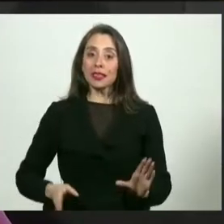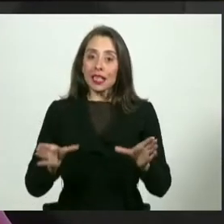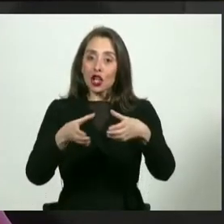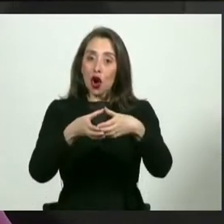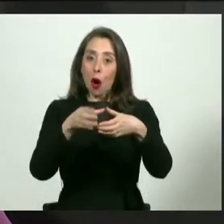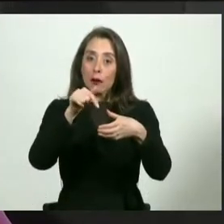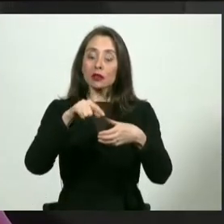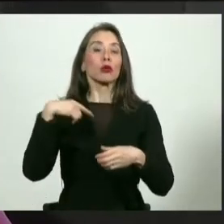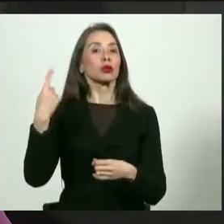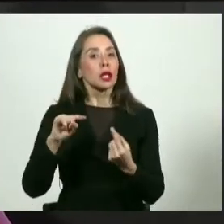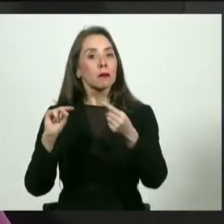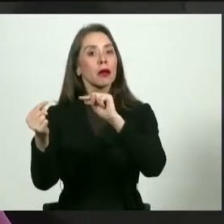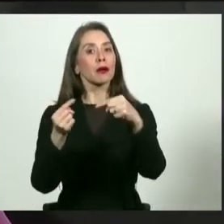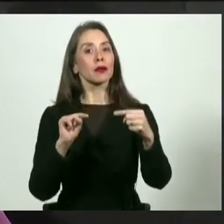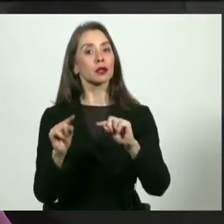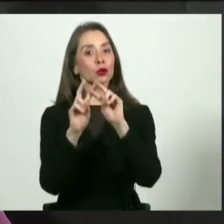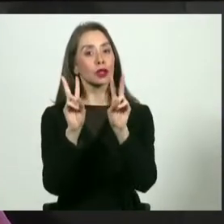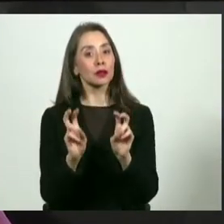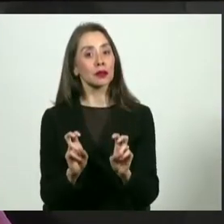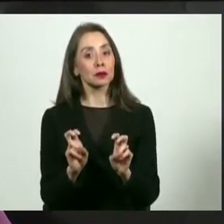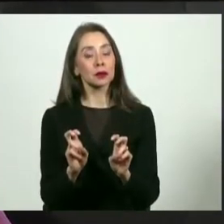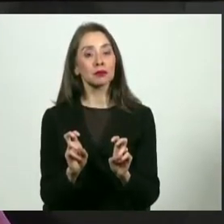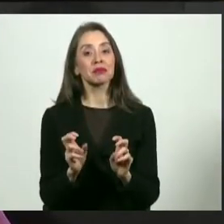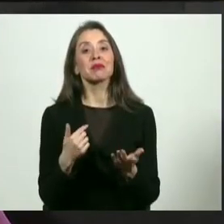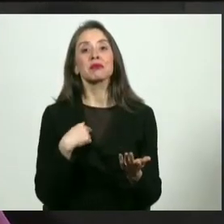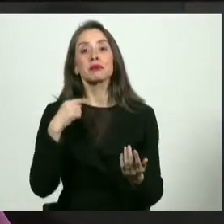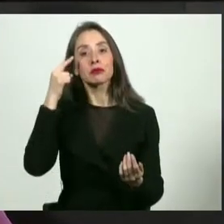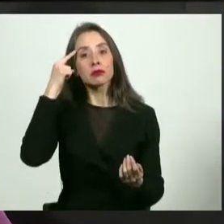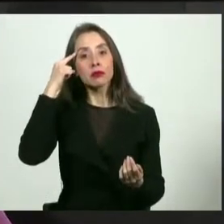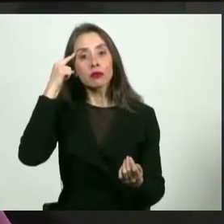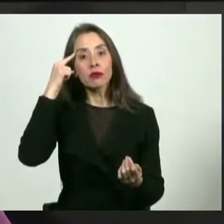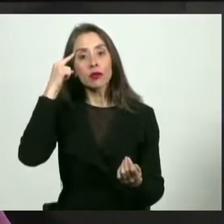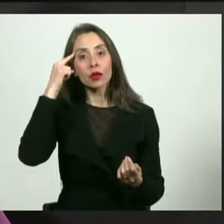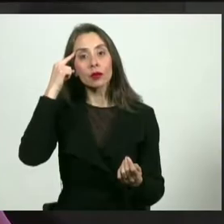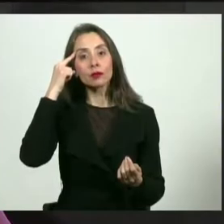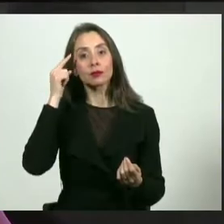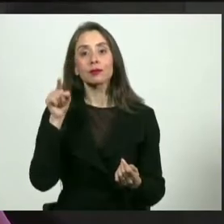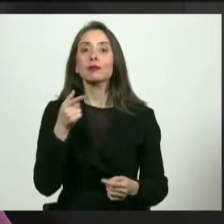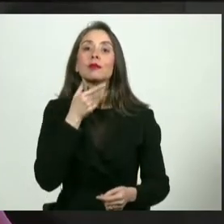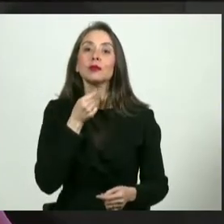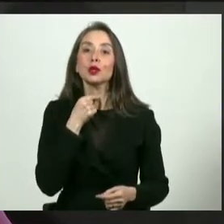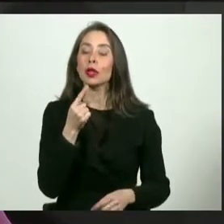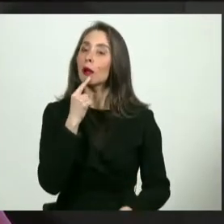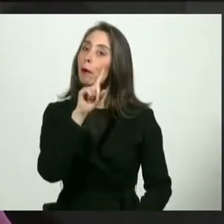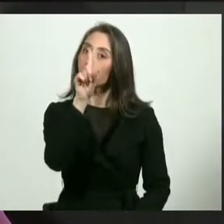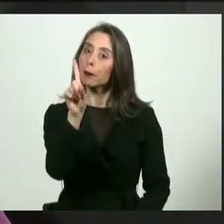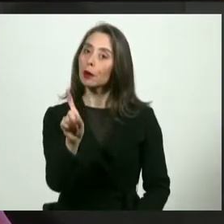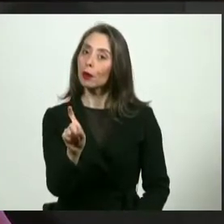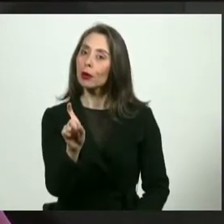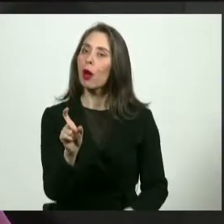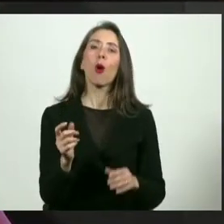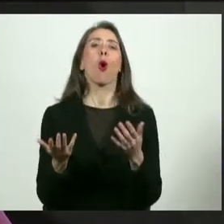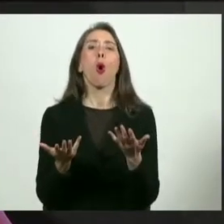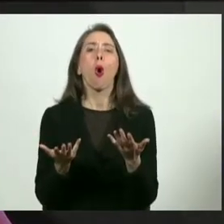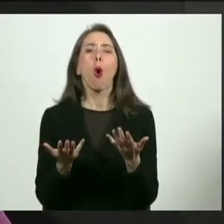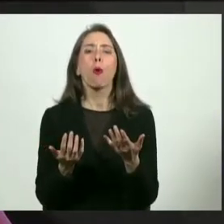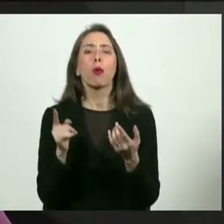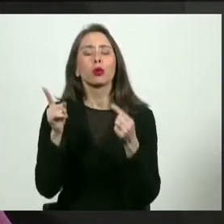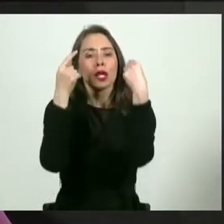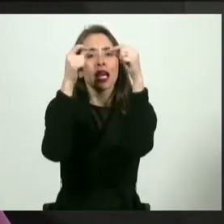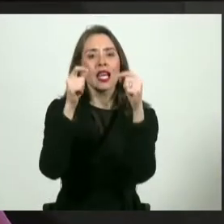con frecuencia se discuten estos temas y por lo tanto, en ese contexto me gustaría preguntarle cómo evalúa